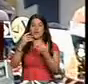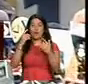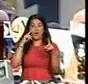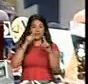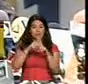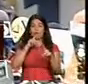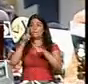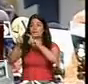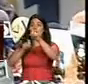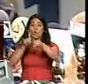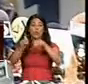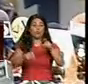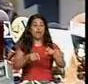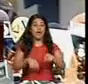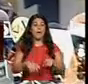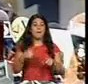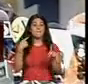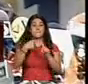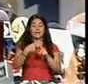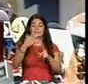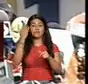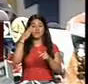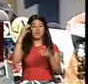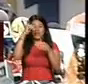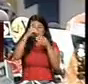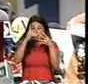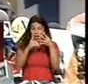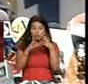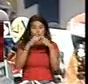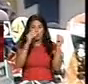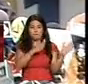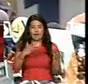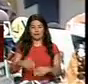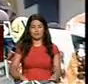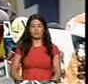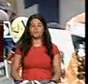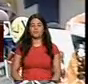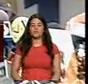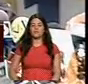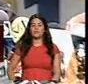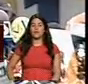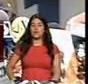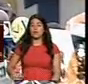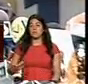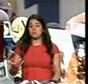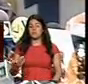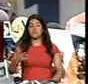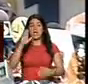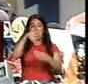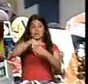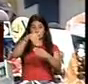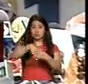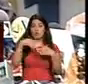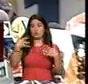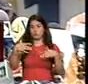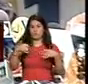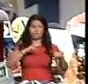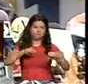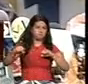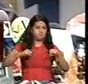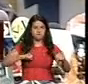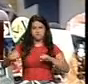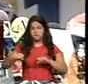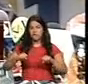desarrollo de todos los detalles del programa de la patria eso fue unas elecciones realmente de Gran movilización Pero